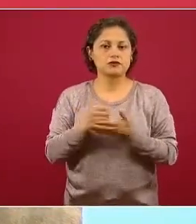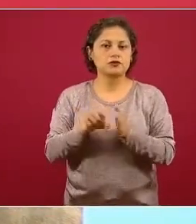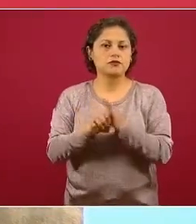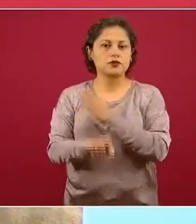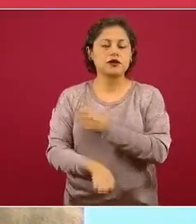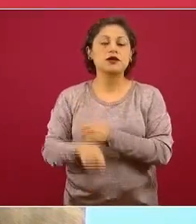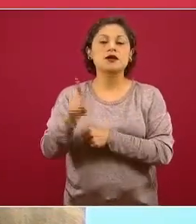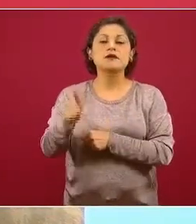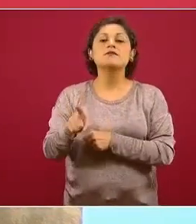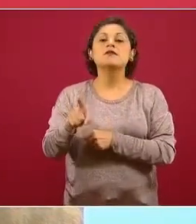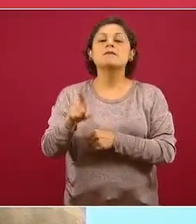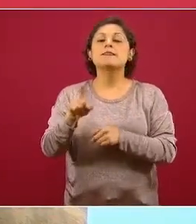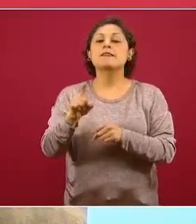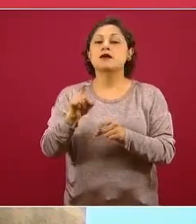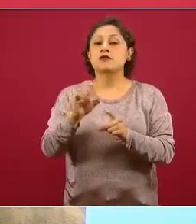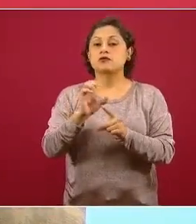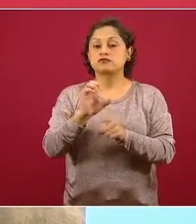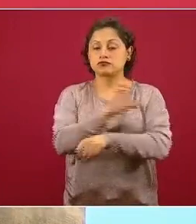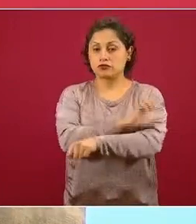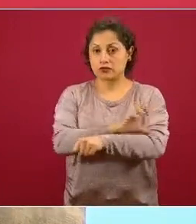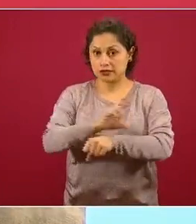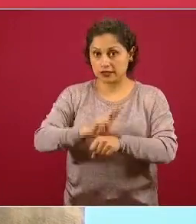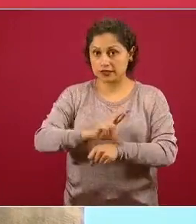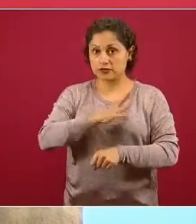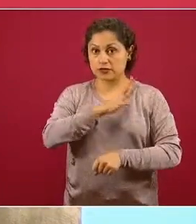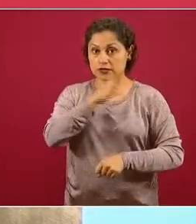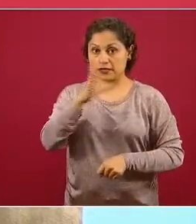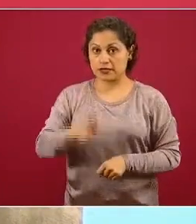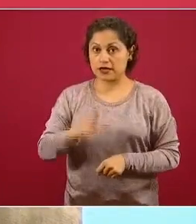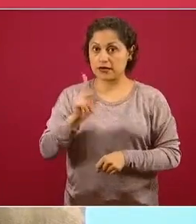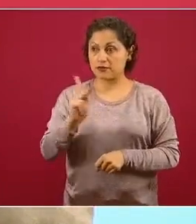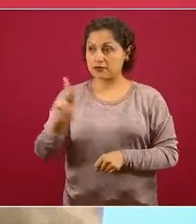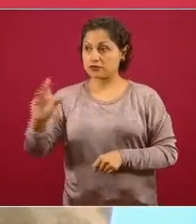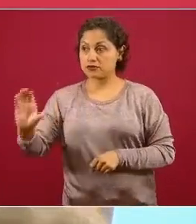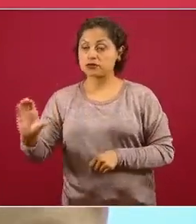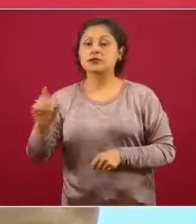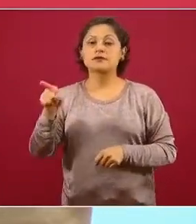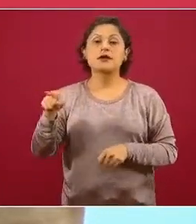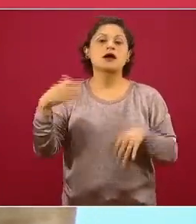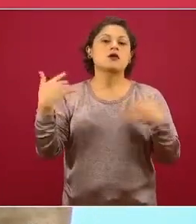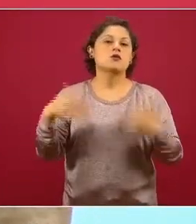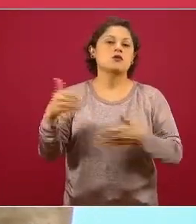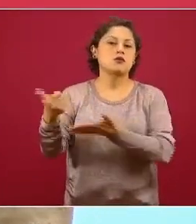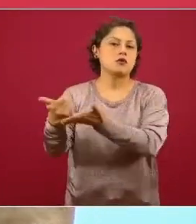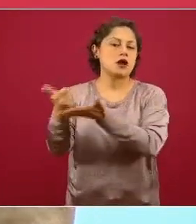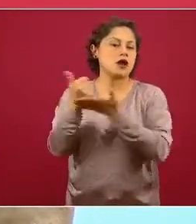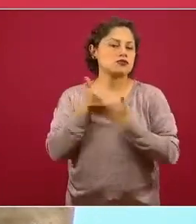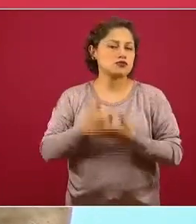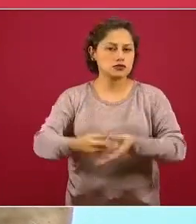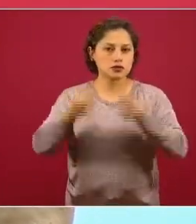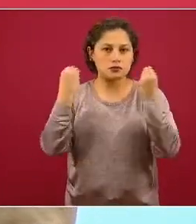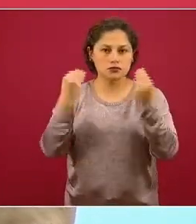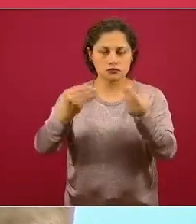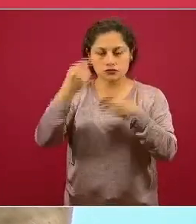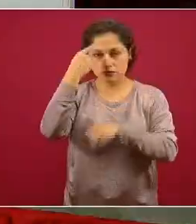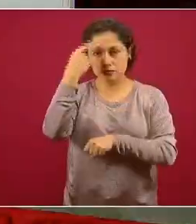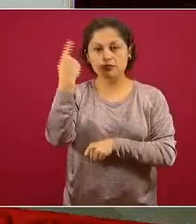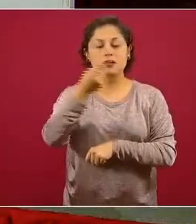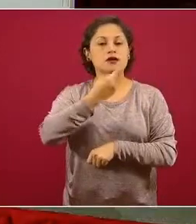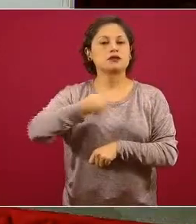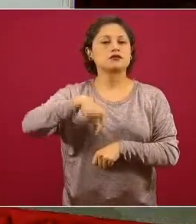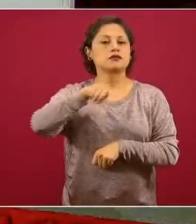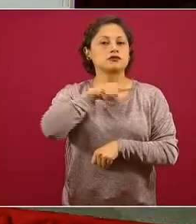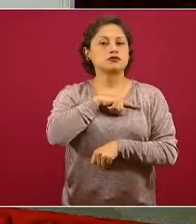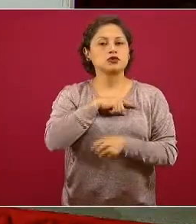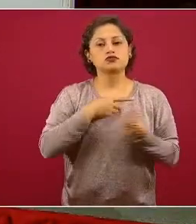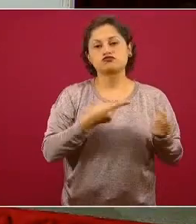de Protección Civil, que nos ha sido extraordinariamente valiosa para tener un esquema operativo